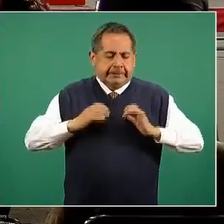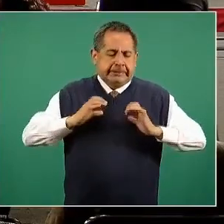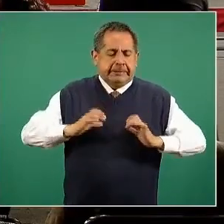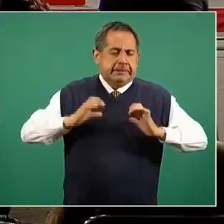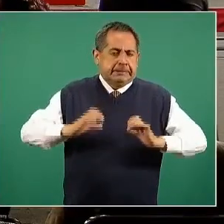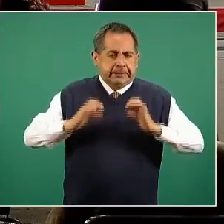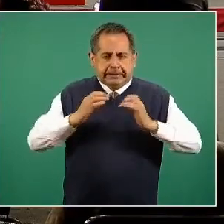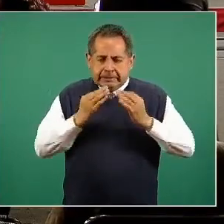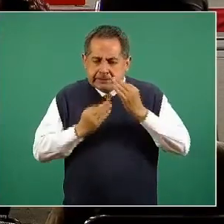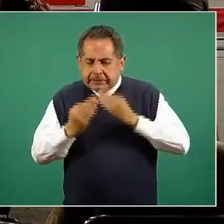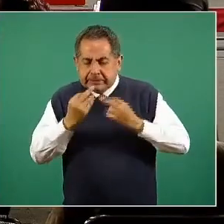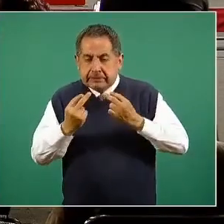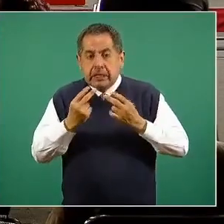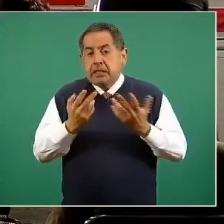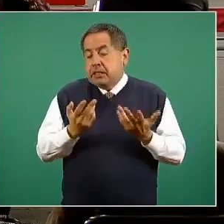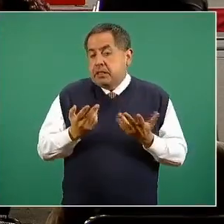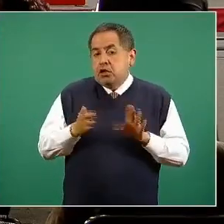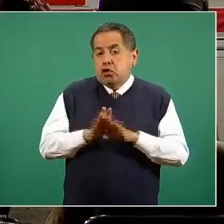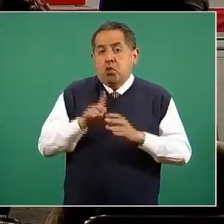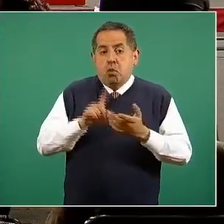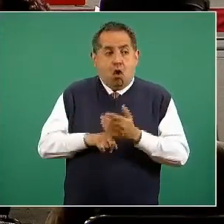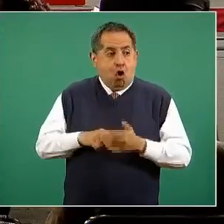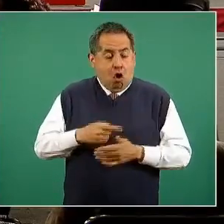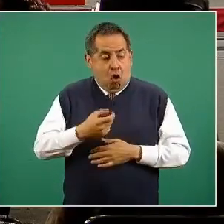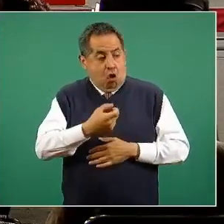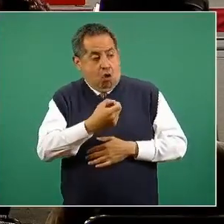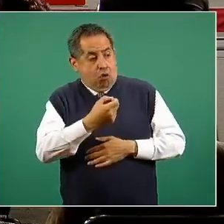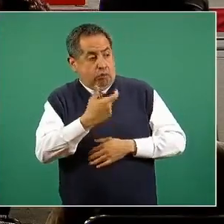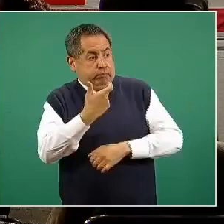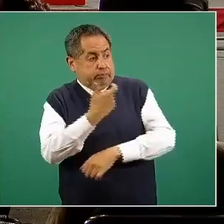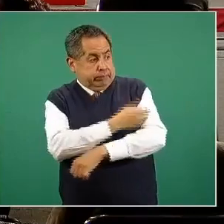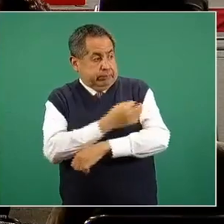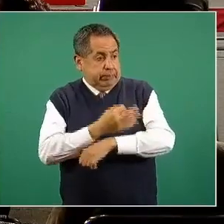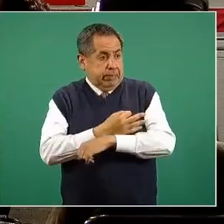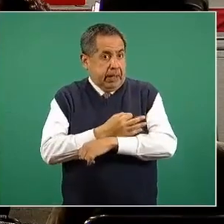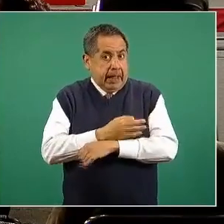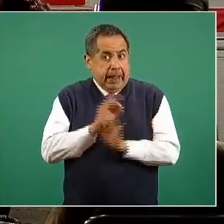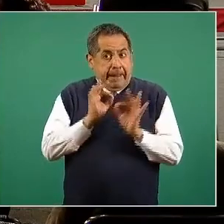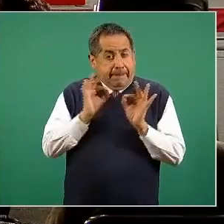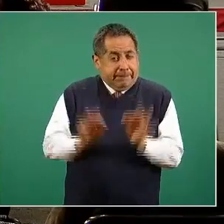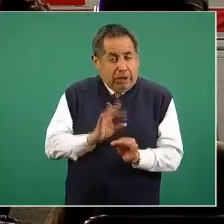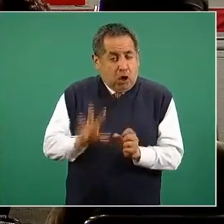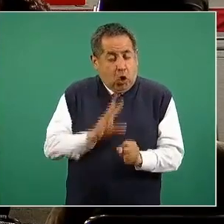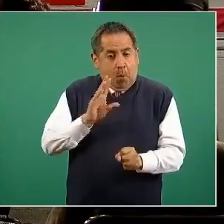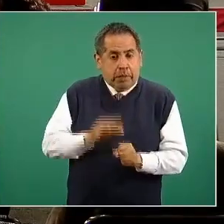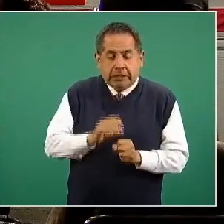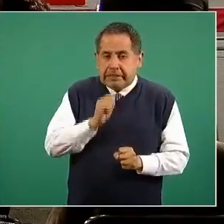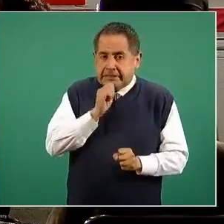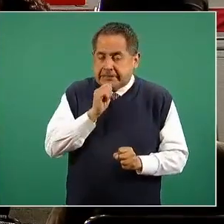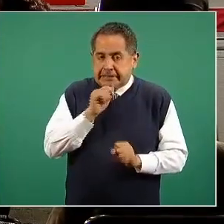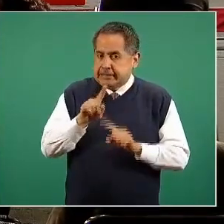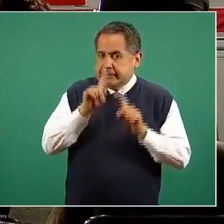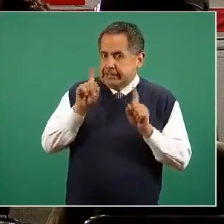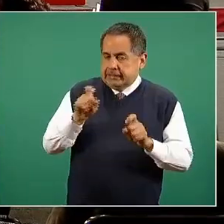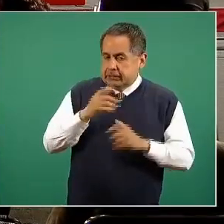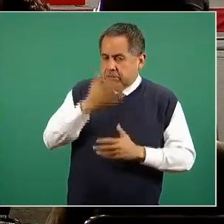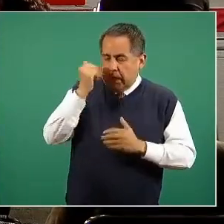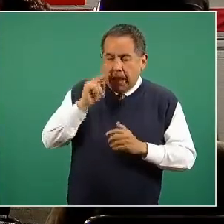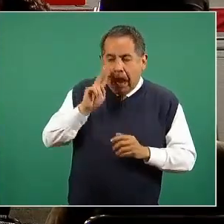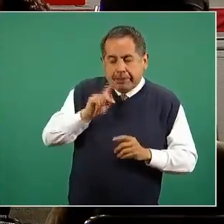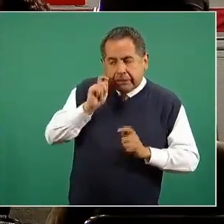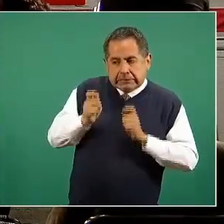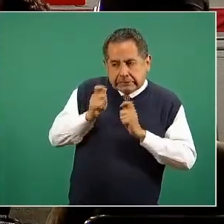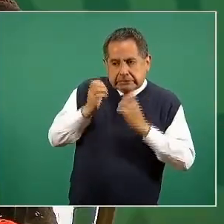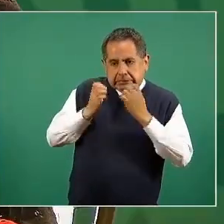vigilancia. Lo que se desconoce es qué tan efectiva será la protección para las personas. Nuevamente, el llamado que comentaba